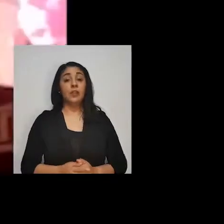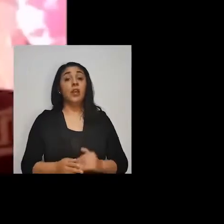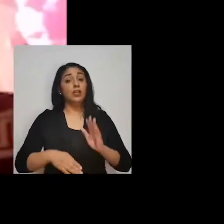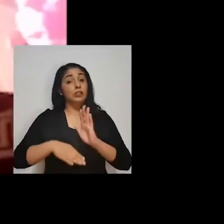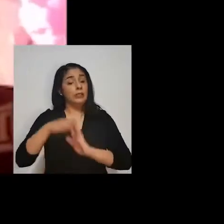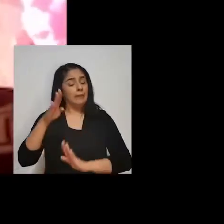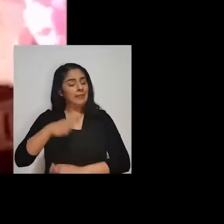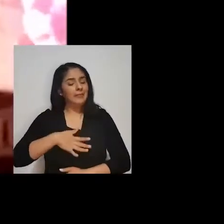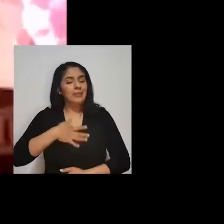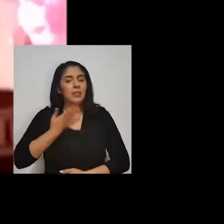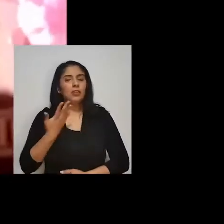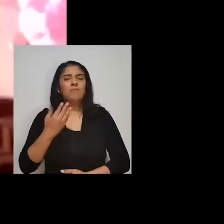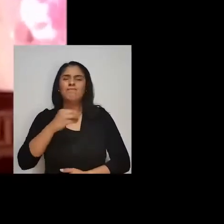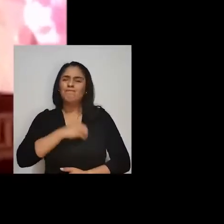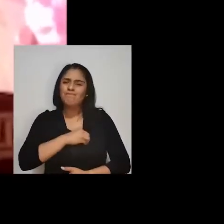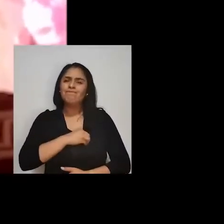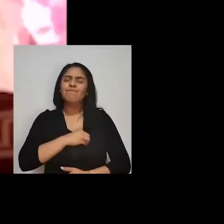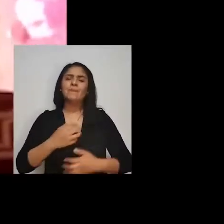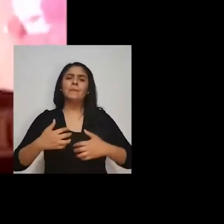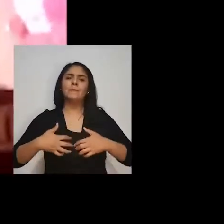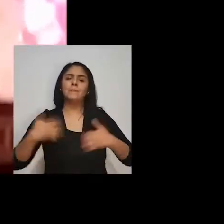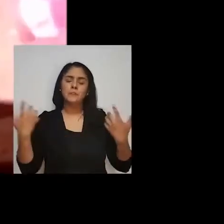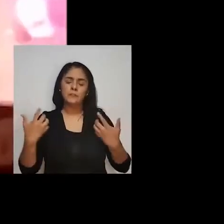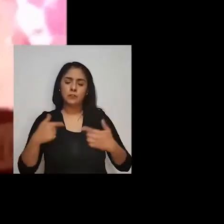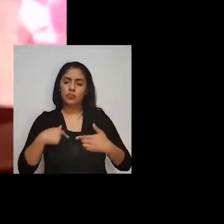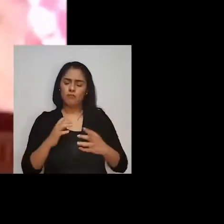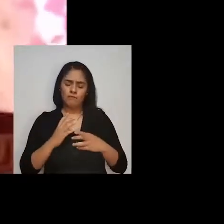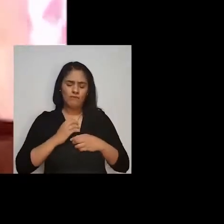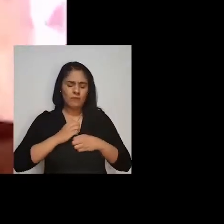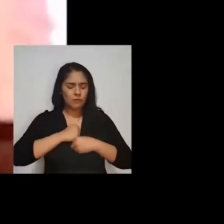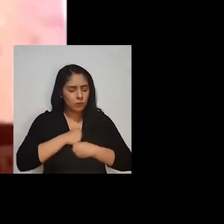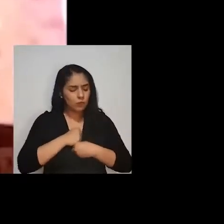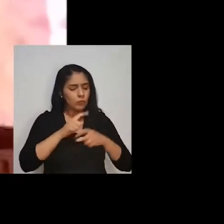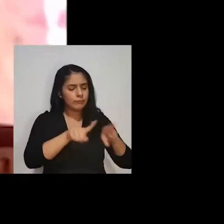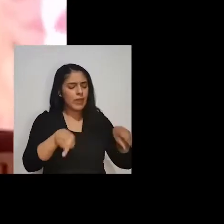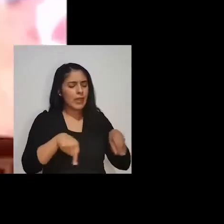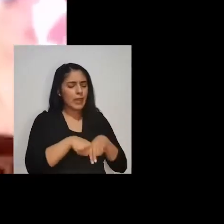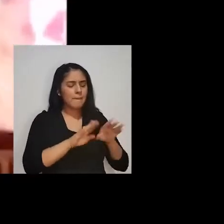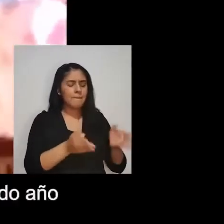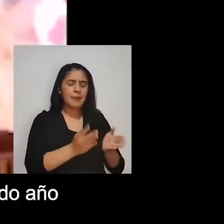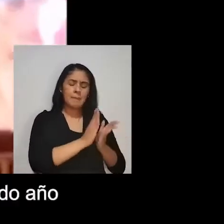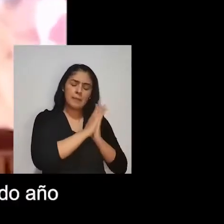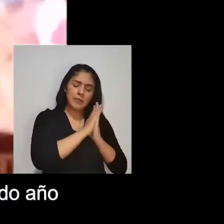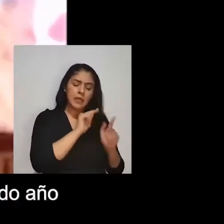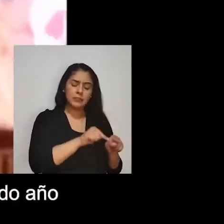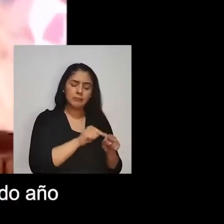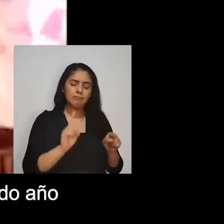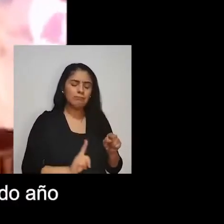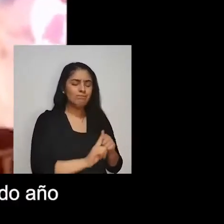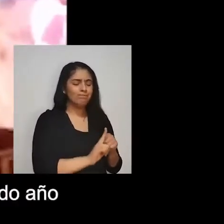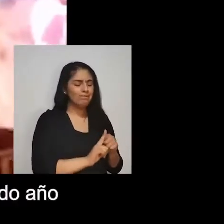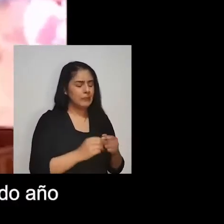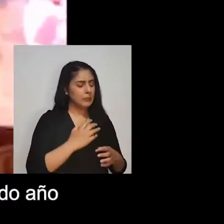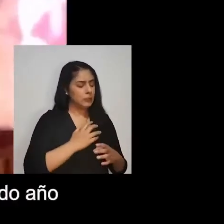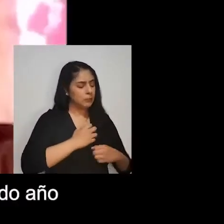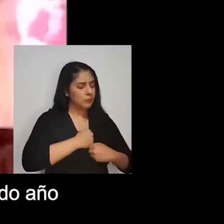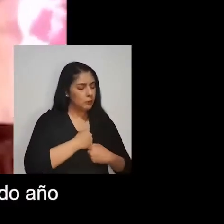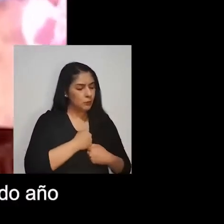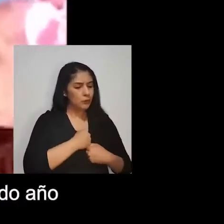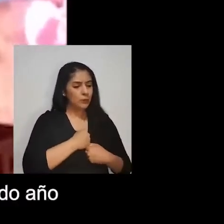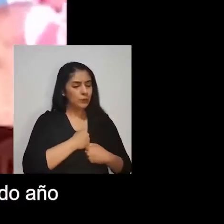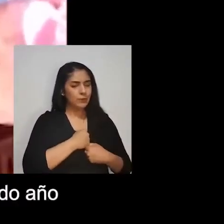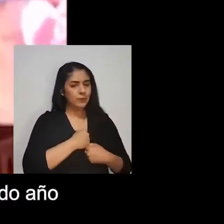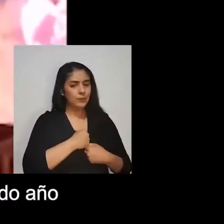Lo que más siento es pena, rabia, me frustro ahí en mi pieza. Porque ya sé cuando